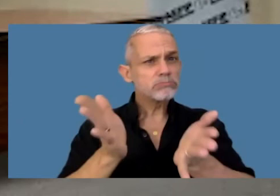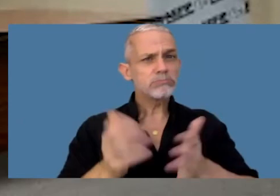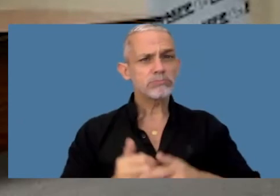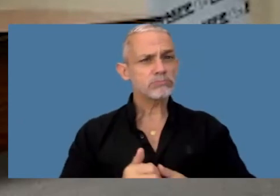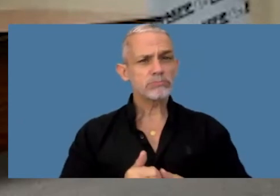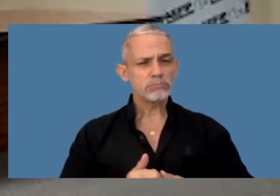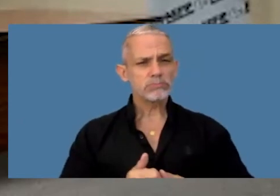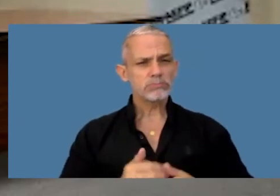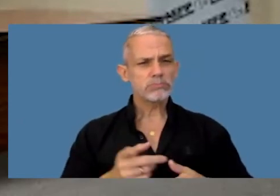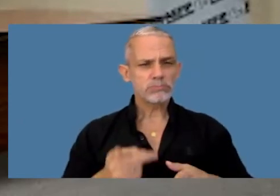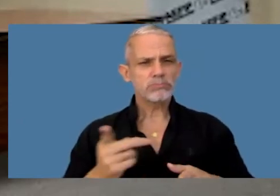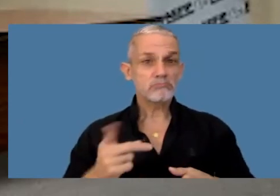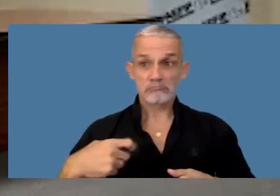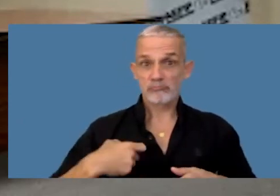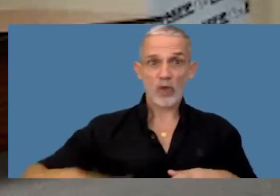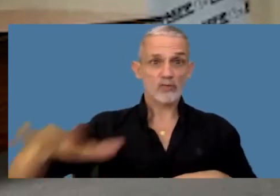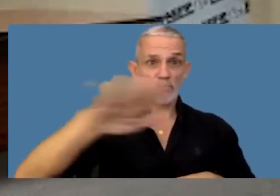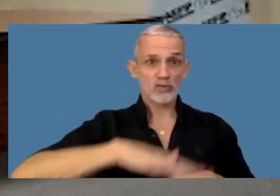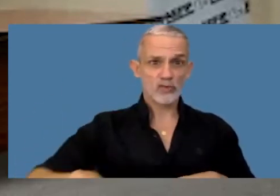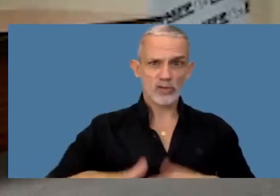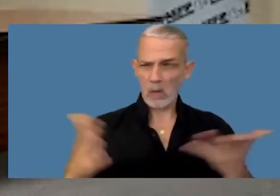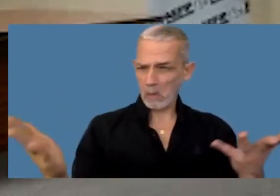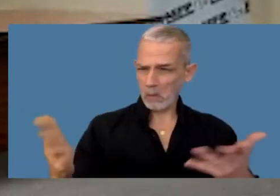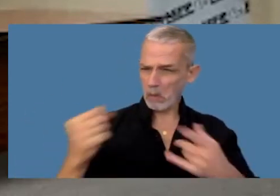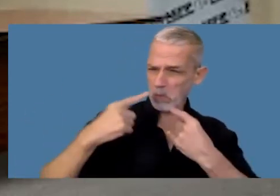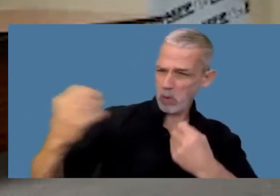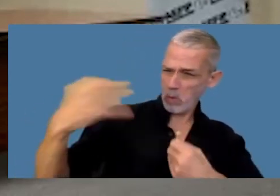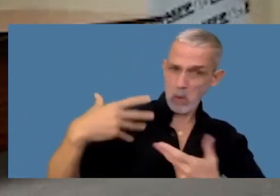y que la sociedad no me reproche.